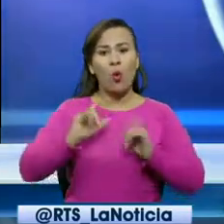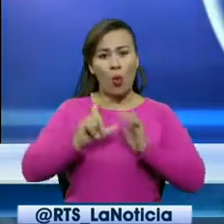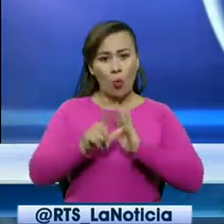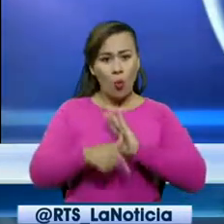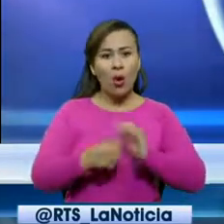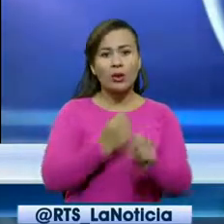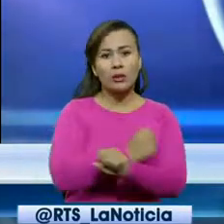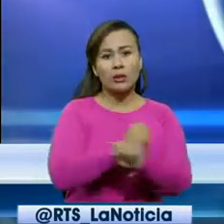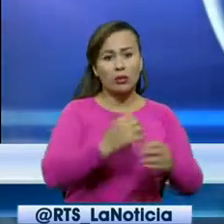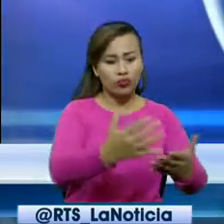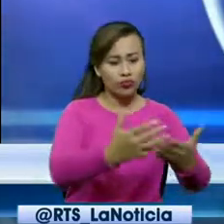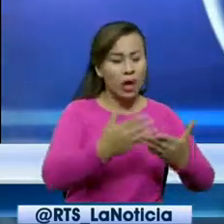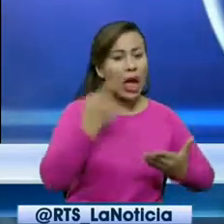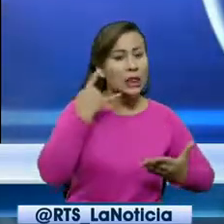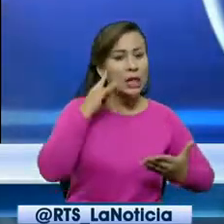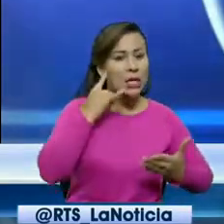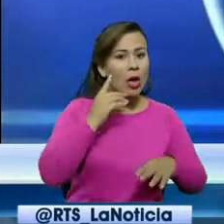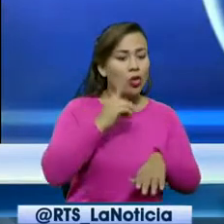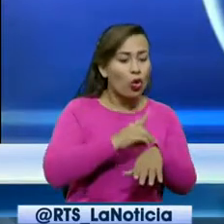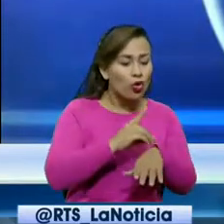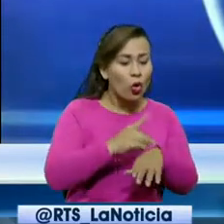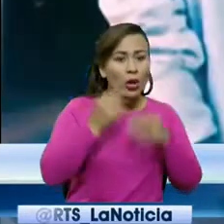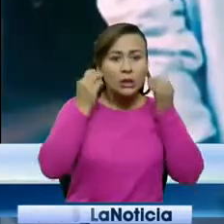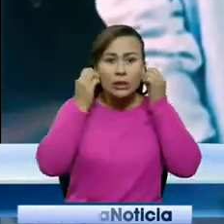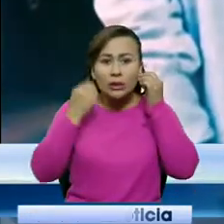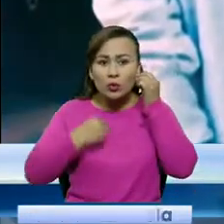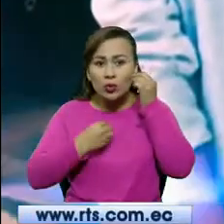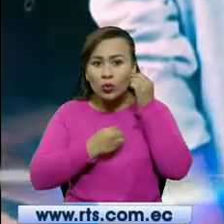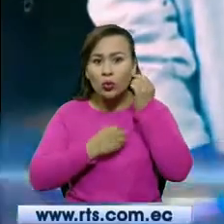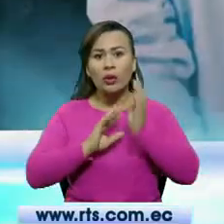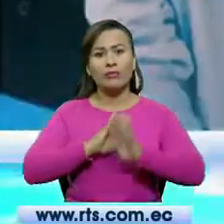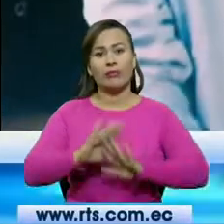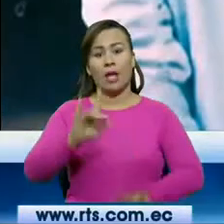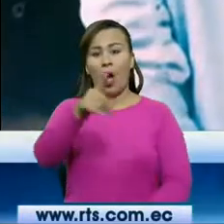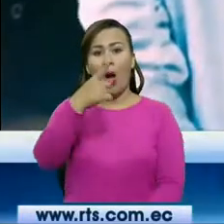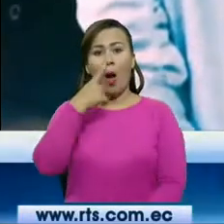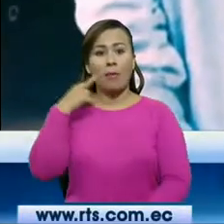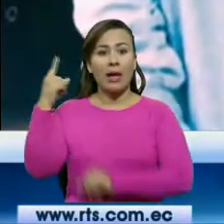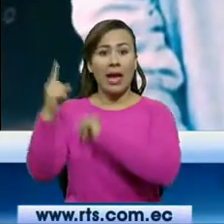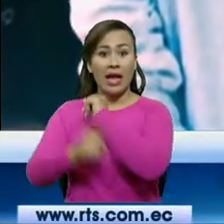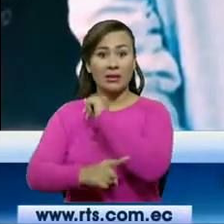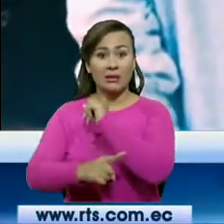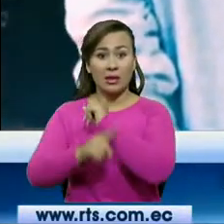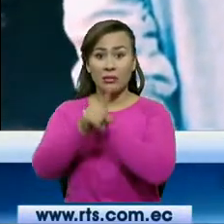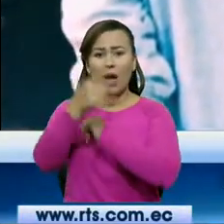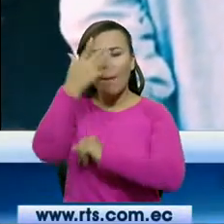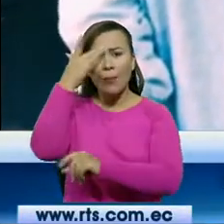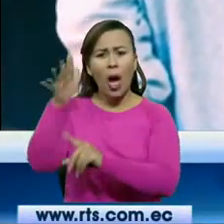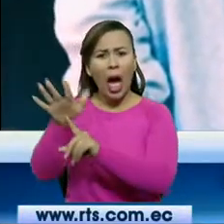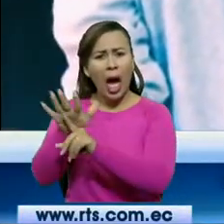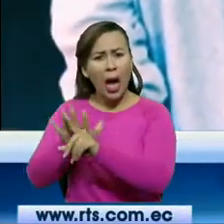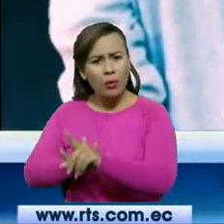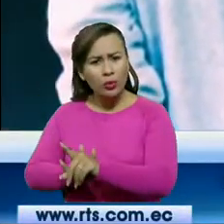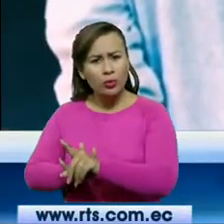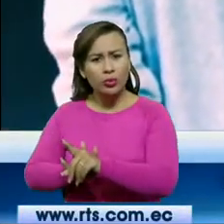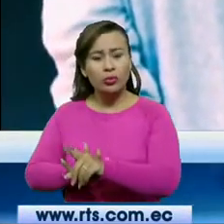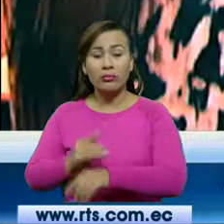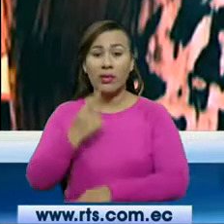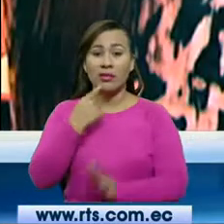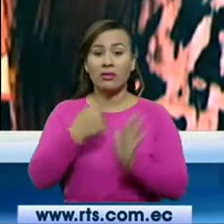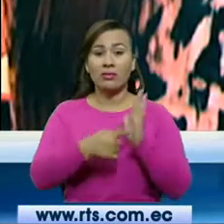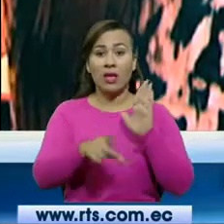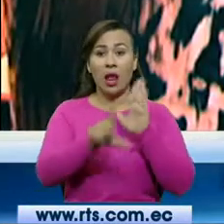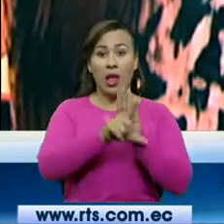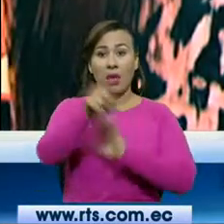niña y hacerle los exámenes médicos correspondientes. El implicado fue sentenciado por el delito de abuso sexual, según lo confirmó